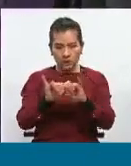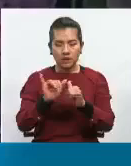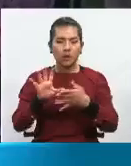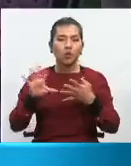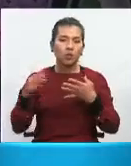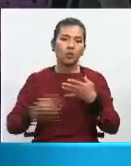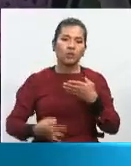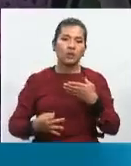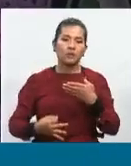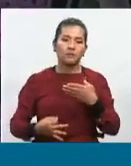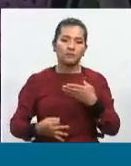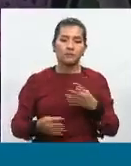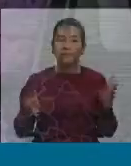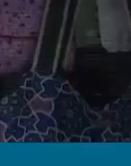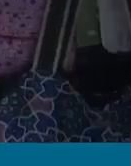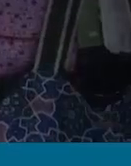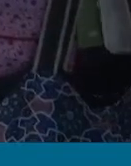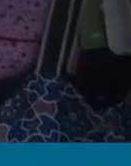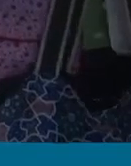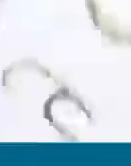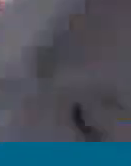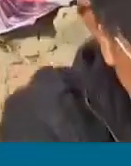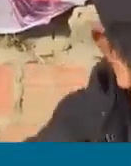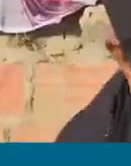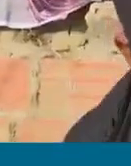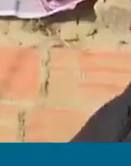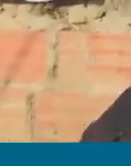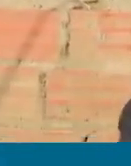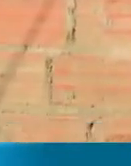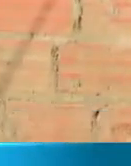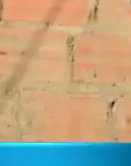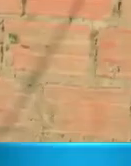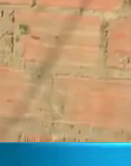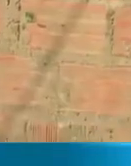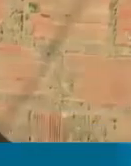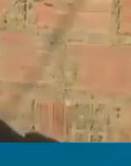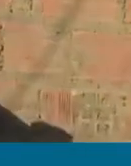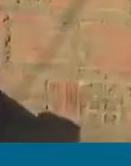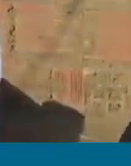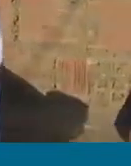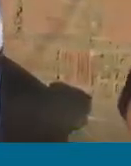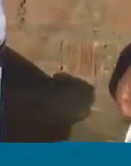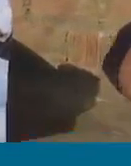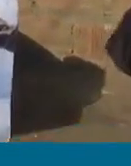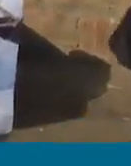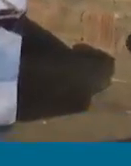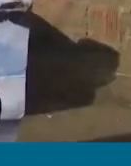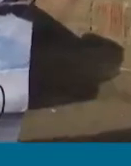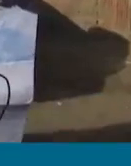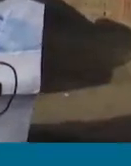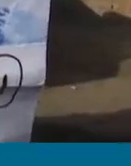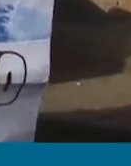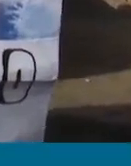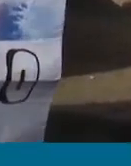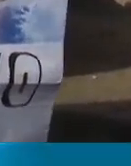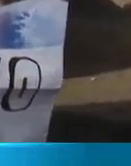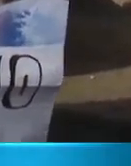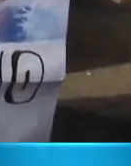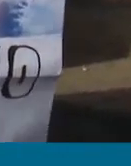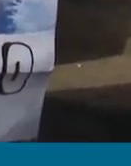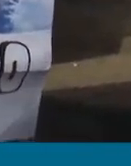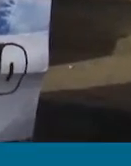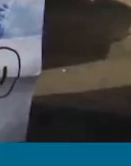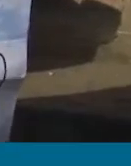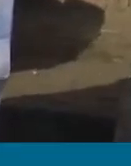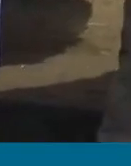es muy importante, empiezo por ahí, señalar que precisamente son esas dos recomendaciones las que han sido cumplidas, entre